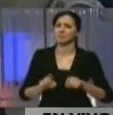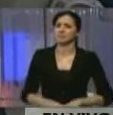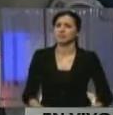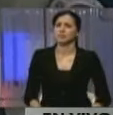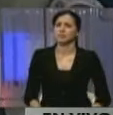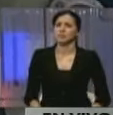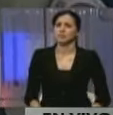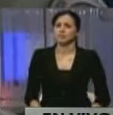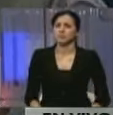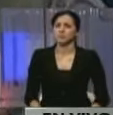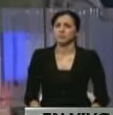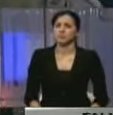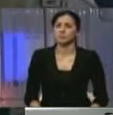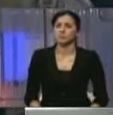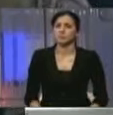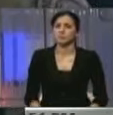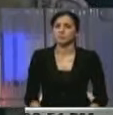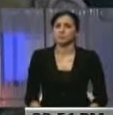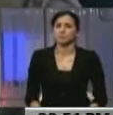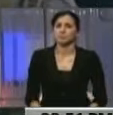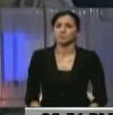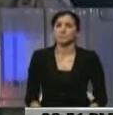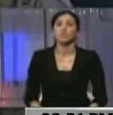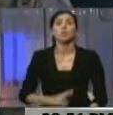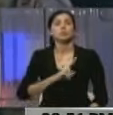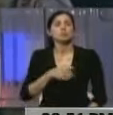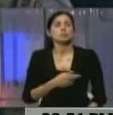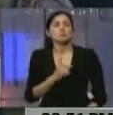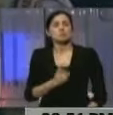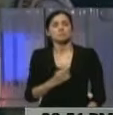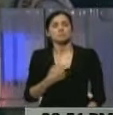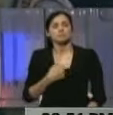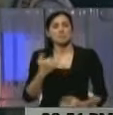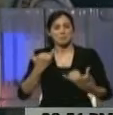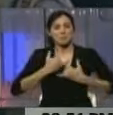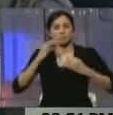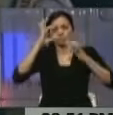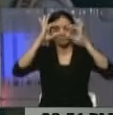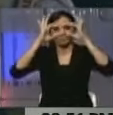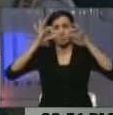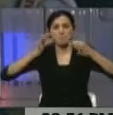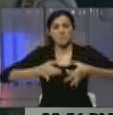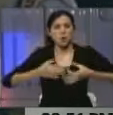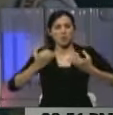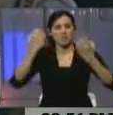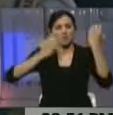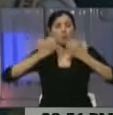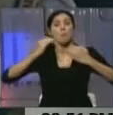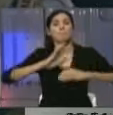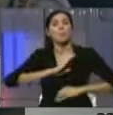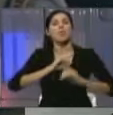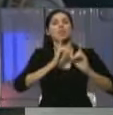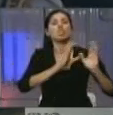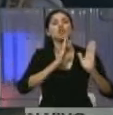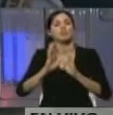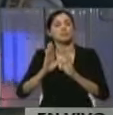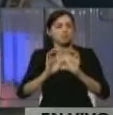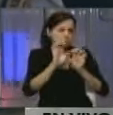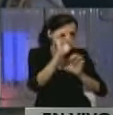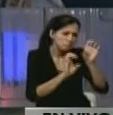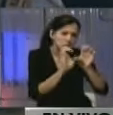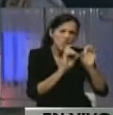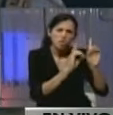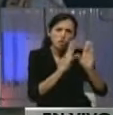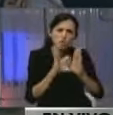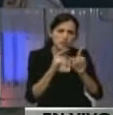que nos ha hecho, nos ha obligado a revisar esa doctrina aplicada por centros